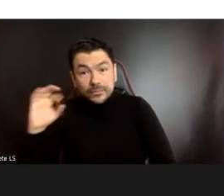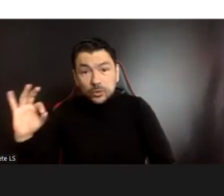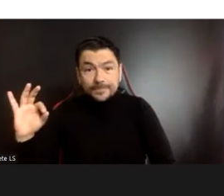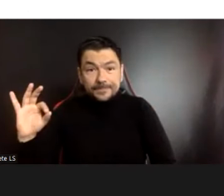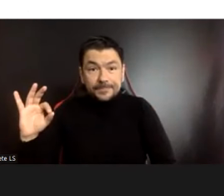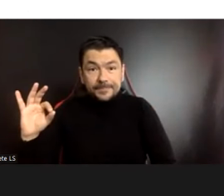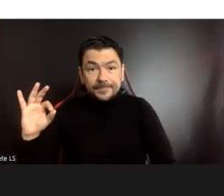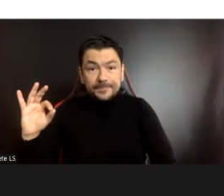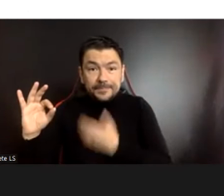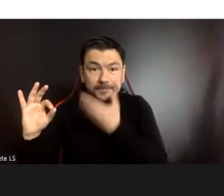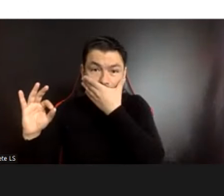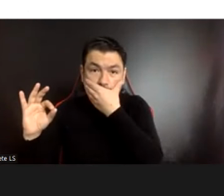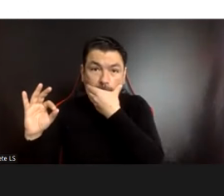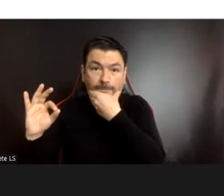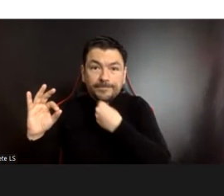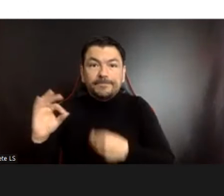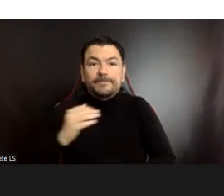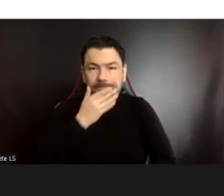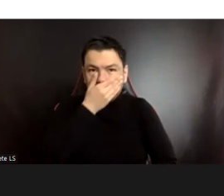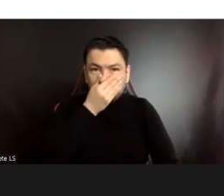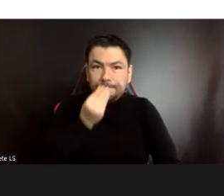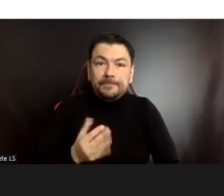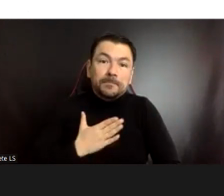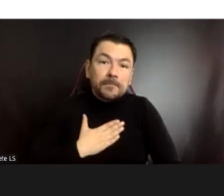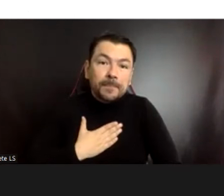Gracias. Soy Mónica Schock-Spanning.